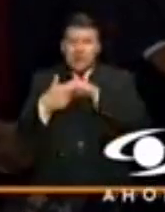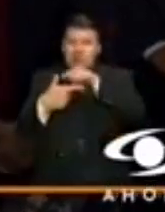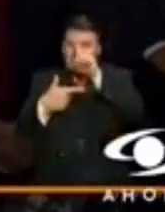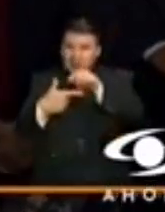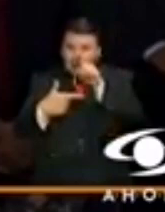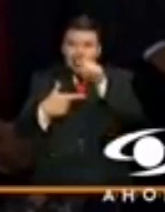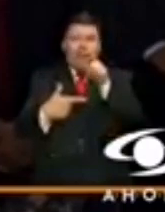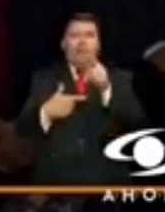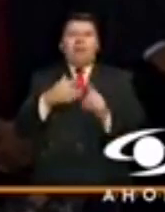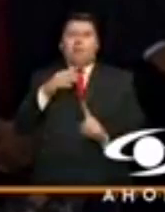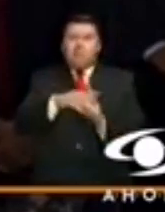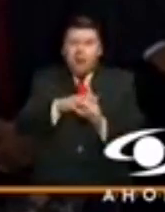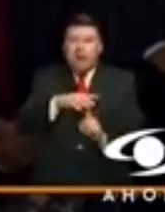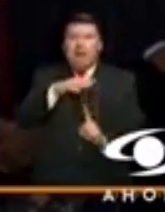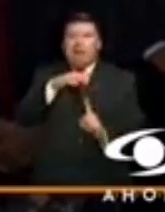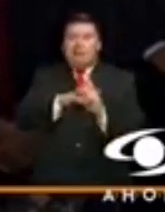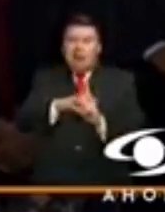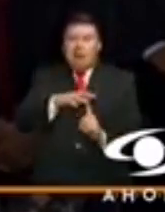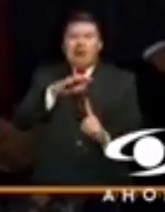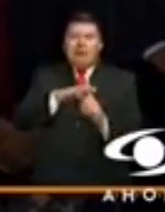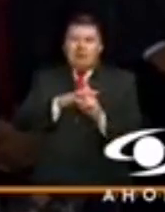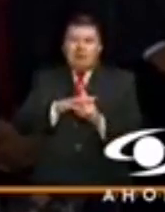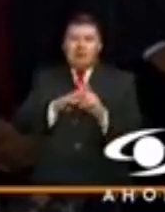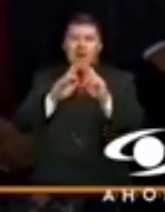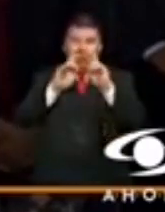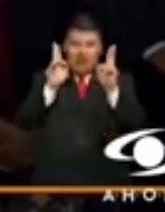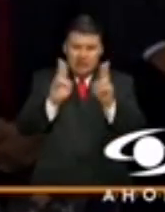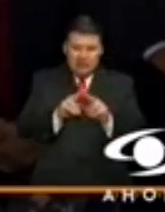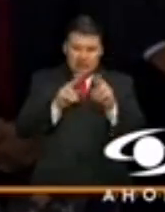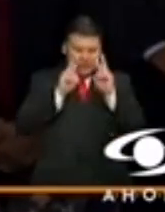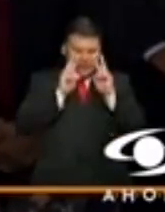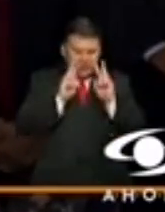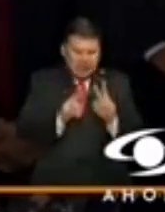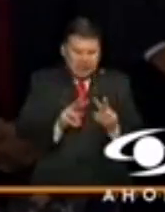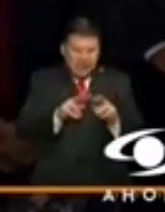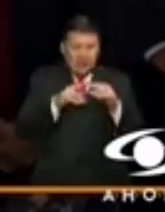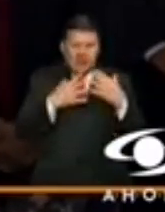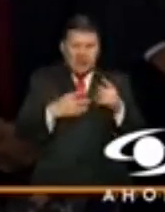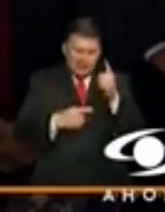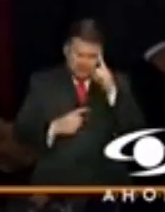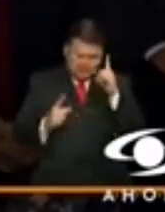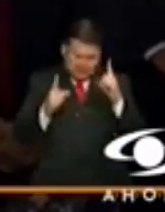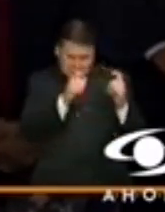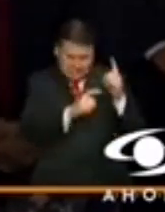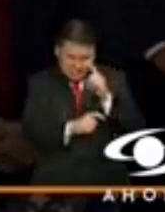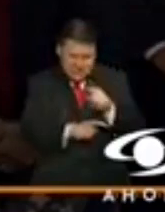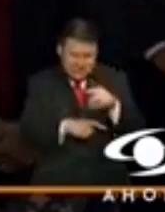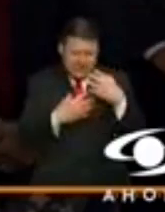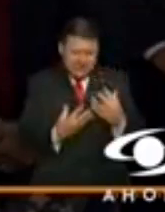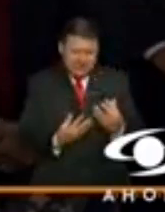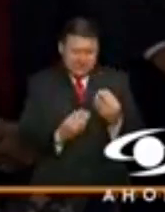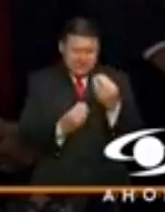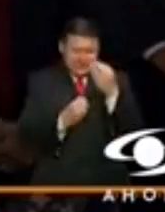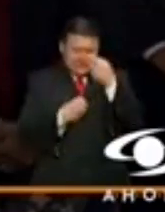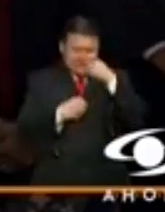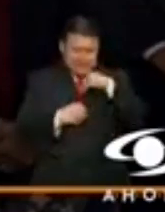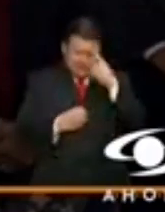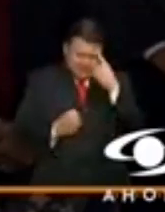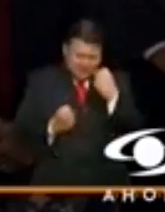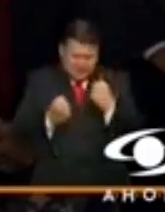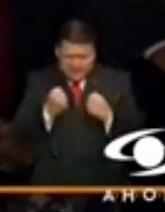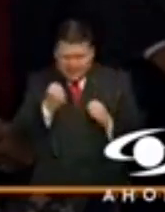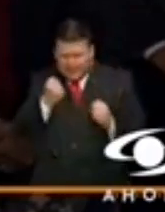permanentes de nuevos casos y presenciamos en las redes sociales todo tipo de reflexiones que alimentan nuestras